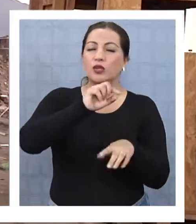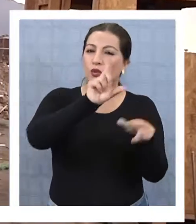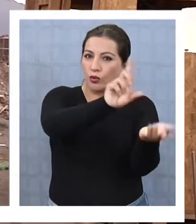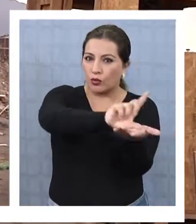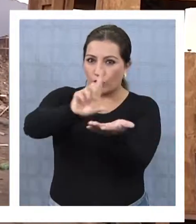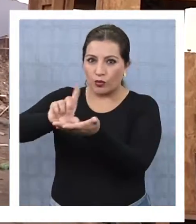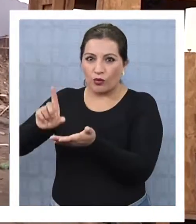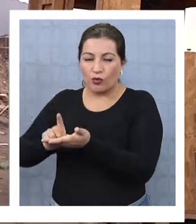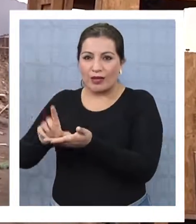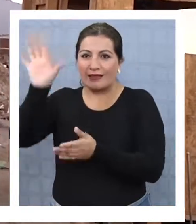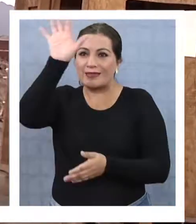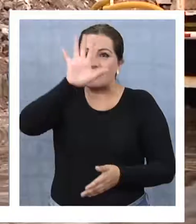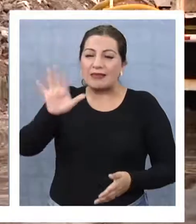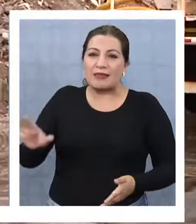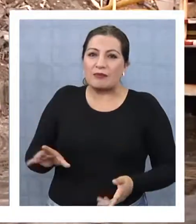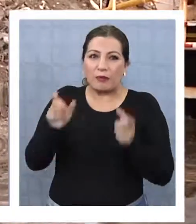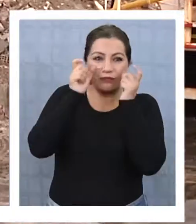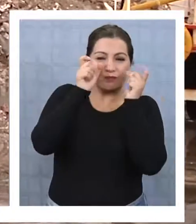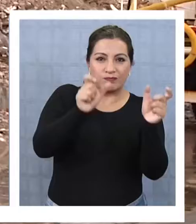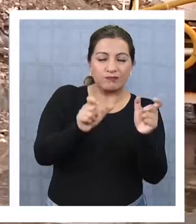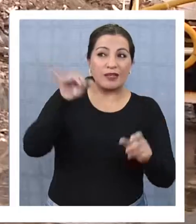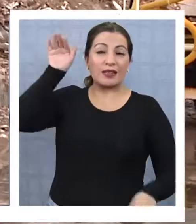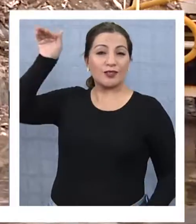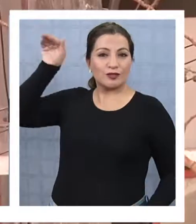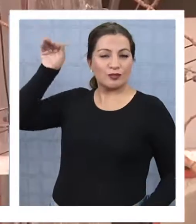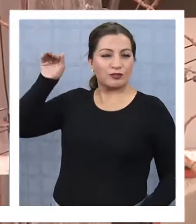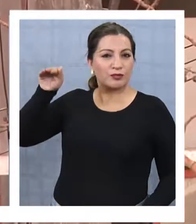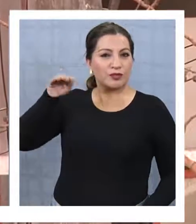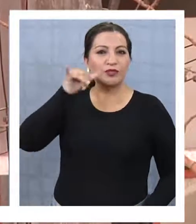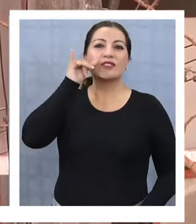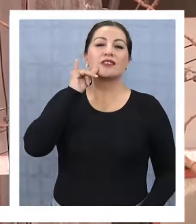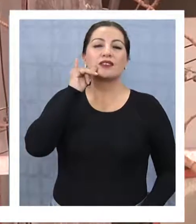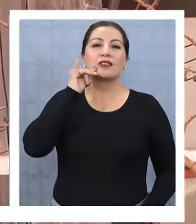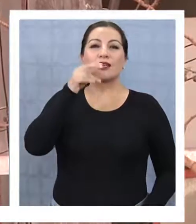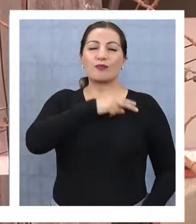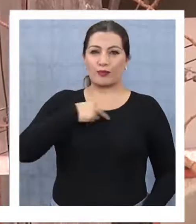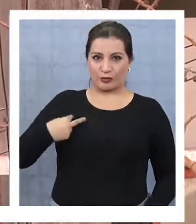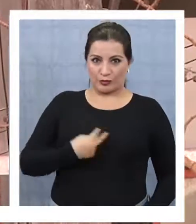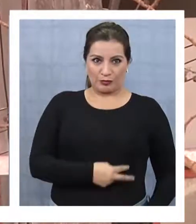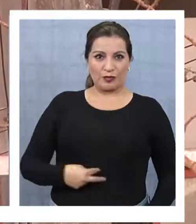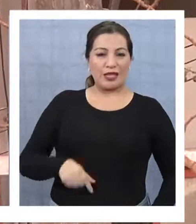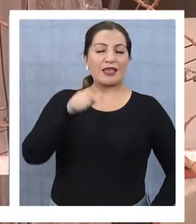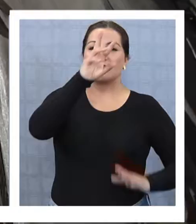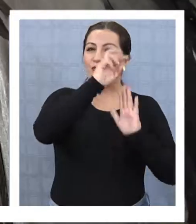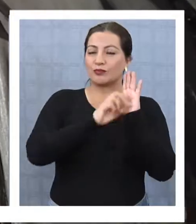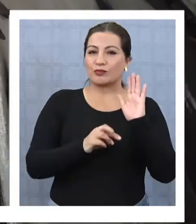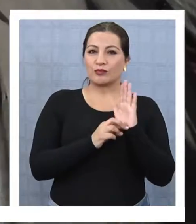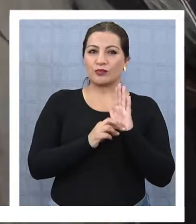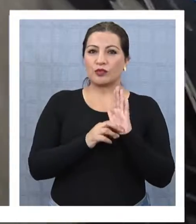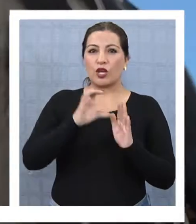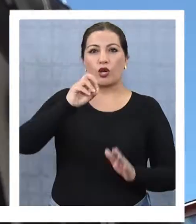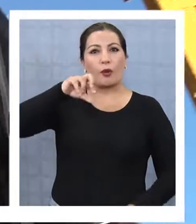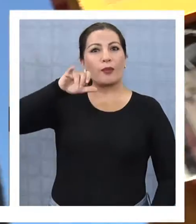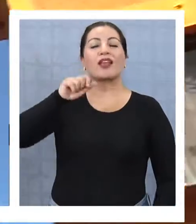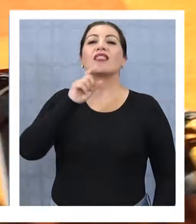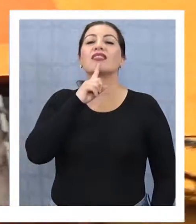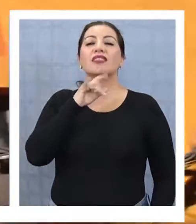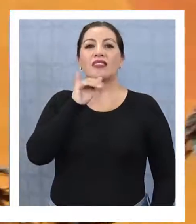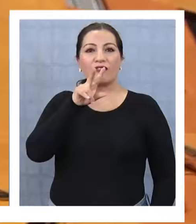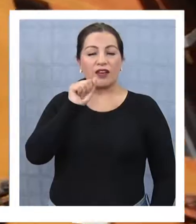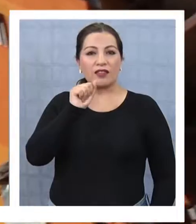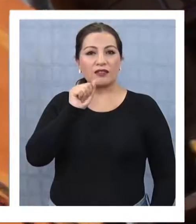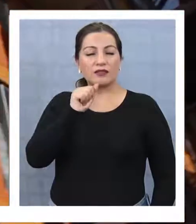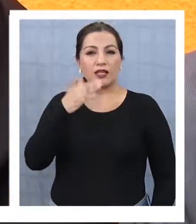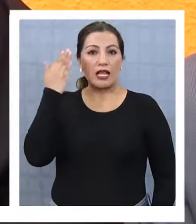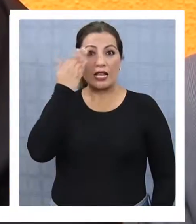dentro del plano regulador de comunas como Iquique, Alto Hospicio y Pozo Almonte, siendo el proyecto Cooperativas de Lobitos, liderado